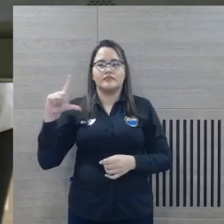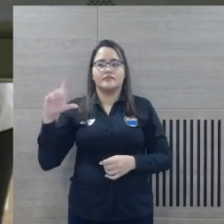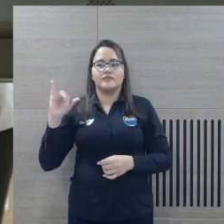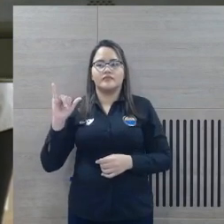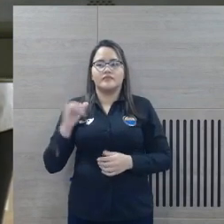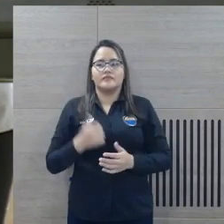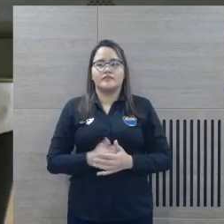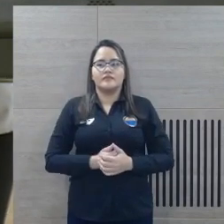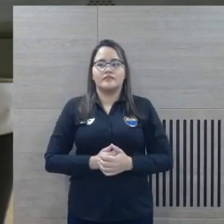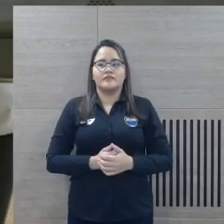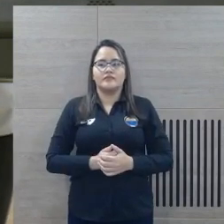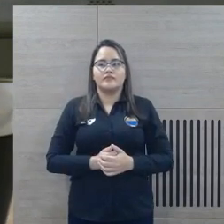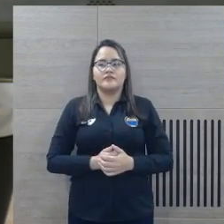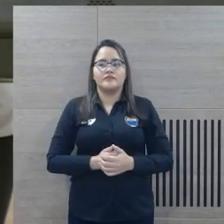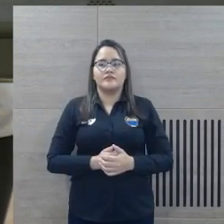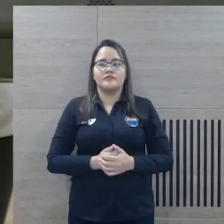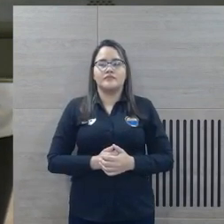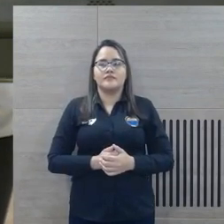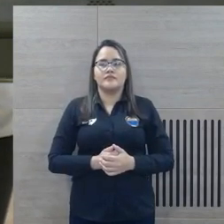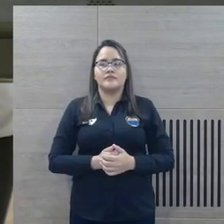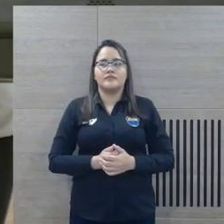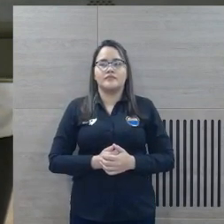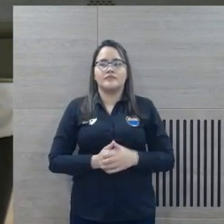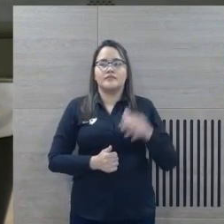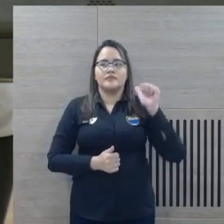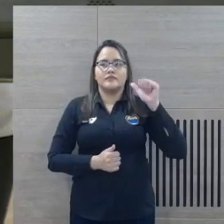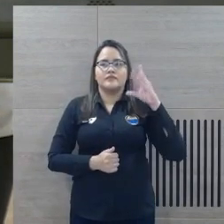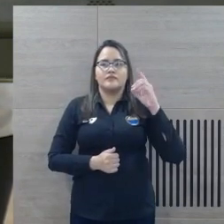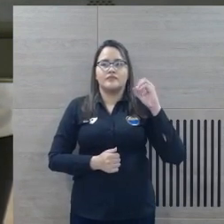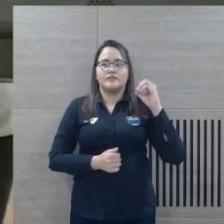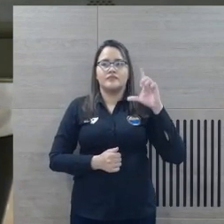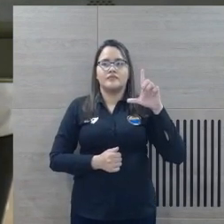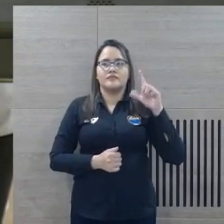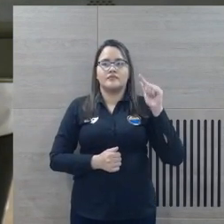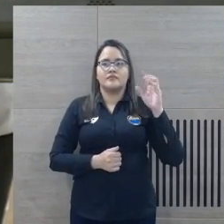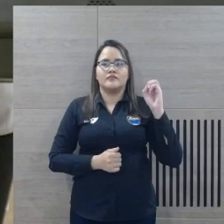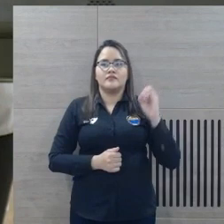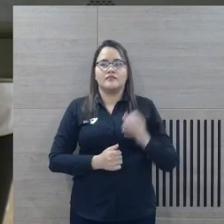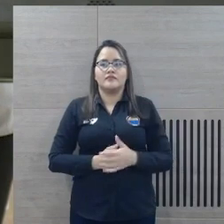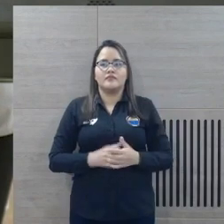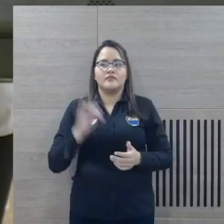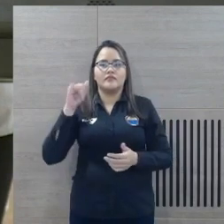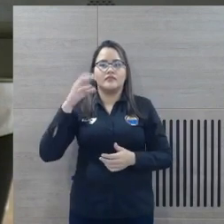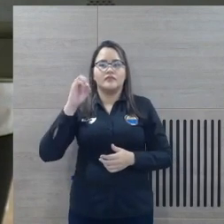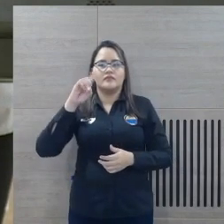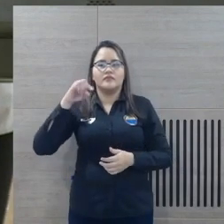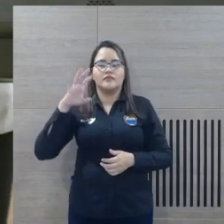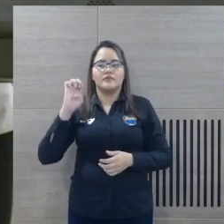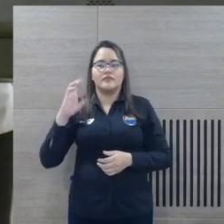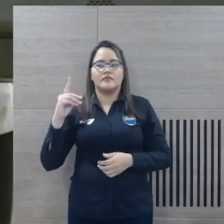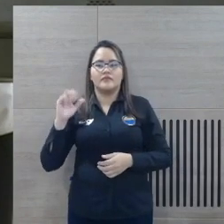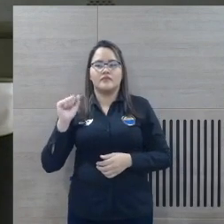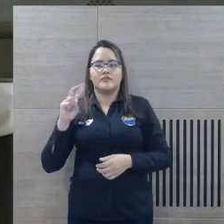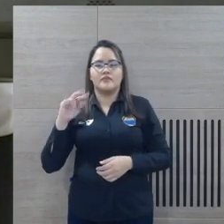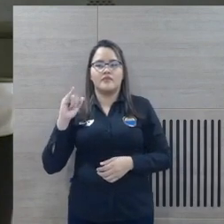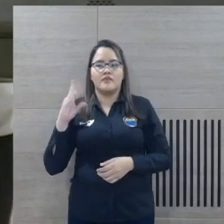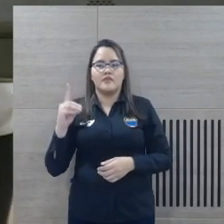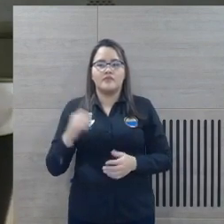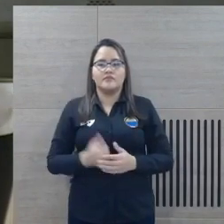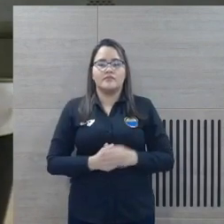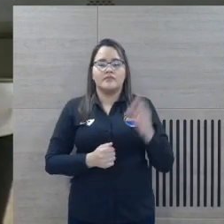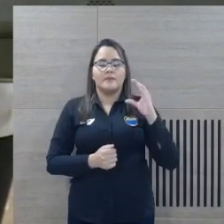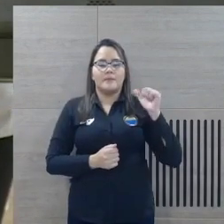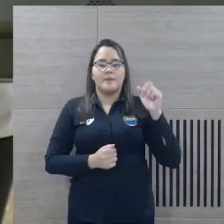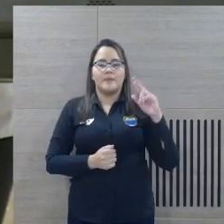Adolfo Javier Fandiño Fontalvo. José David Fontanilla Sánchez. Carlos Ernesto Gallo Gil. Roberto José